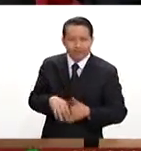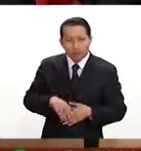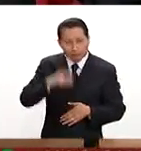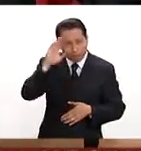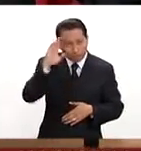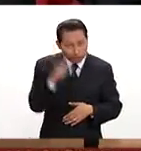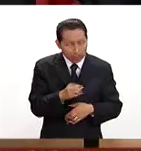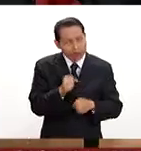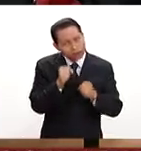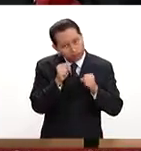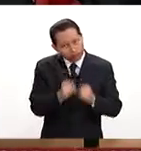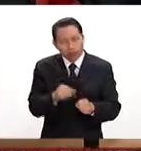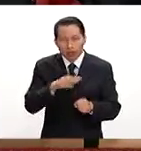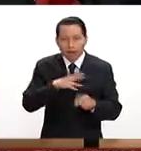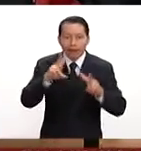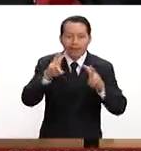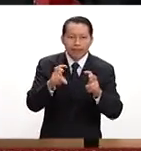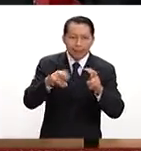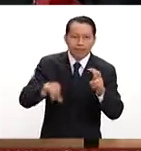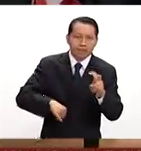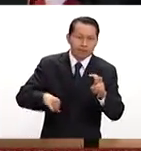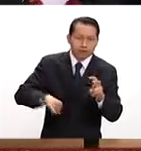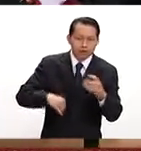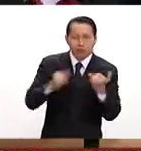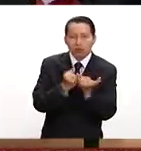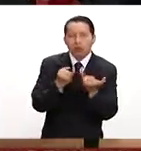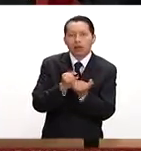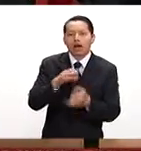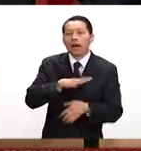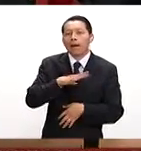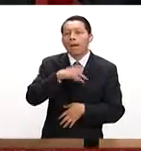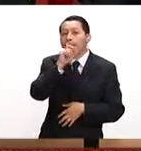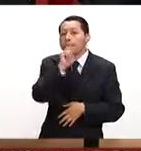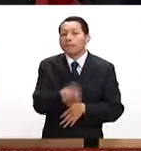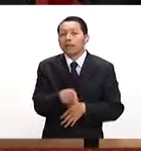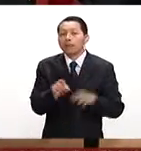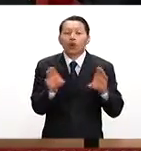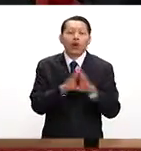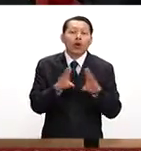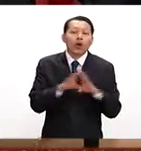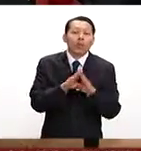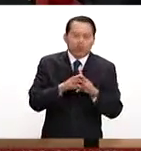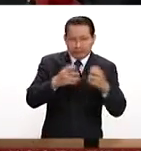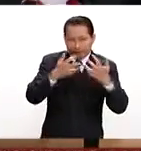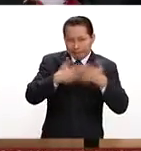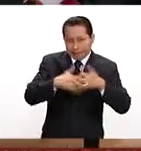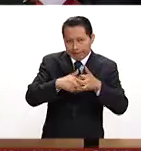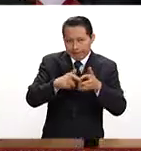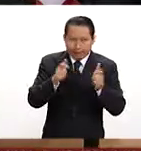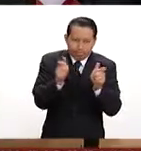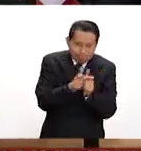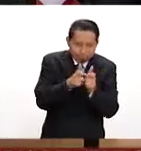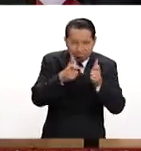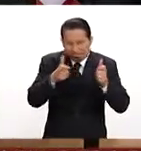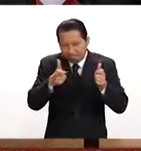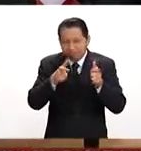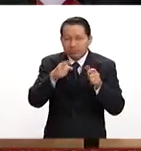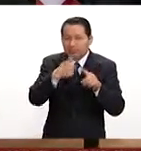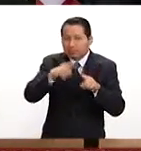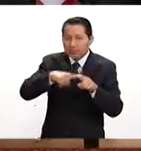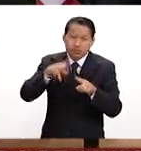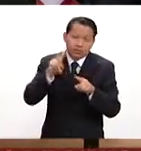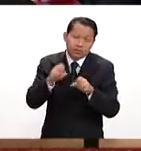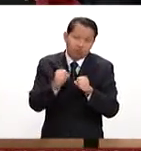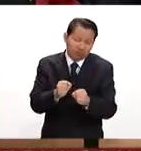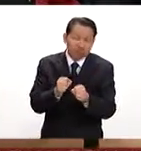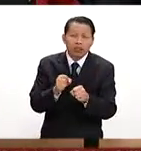tema interesantísimo, como usted plantea, los micro y pequeños empresarios en este país son el motor de la economía.